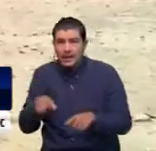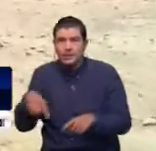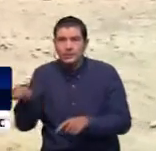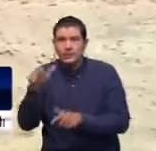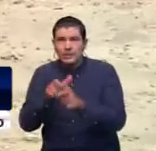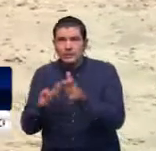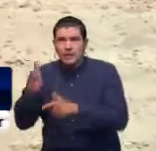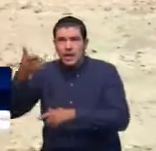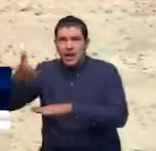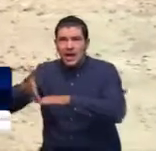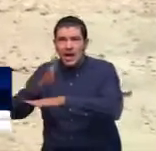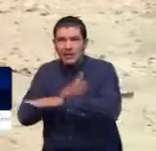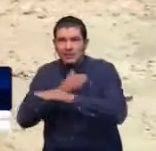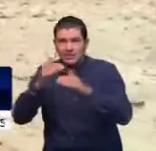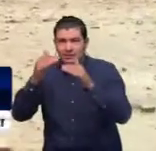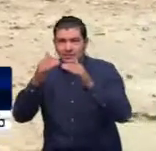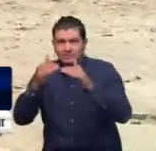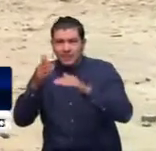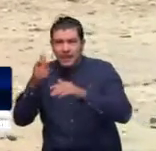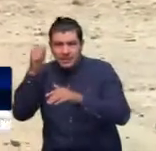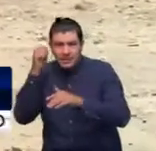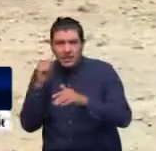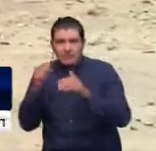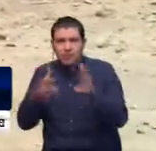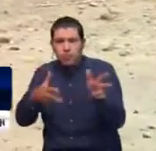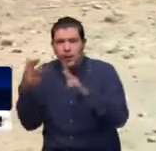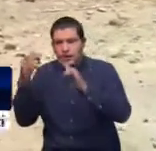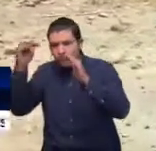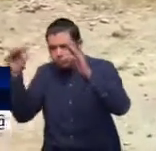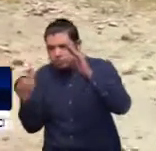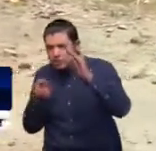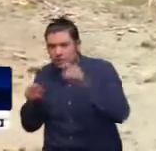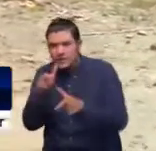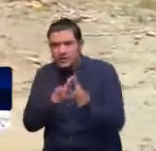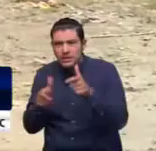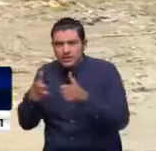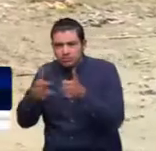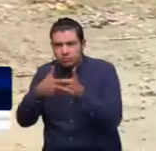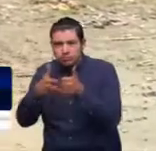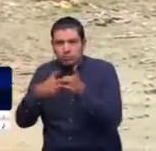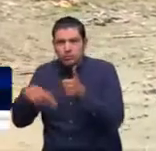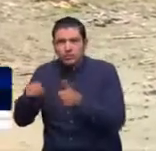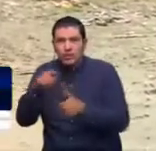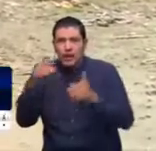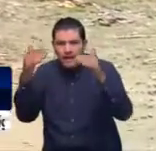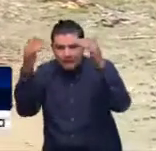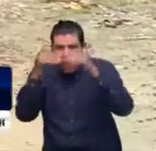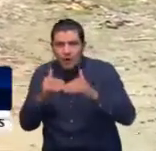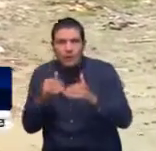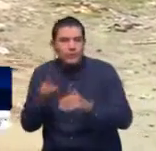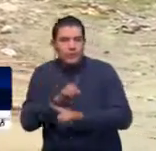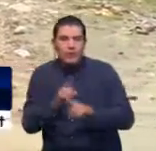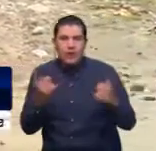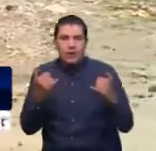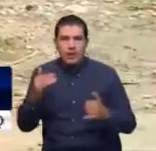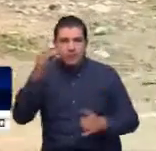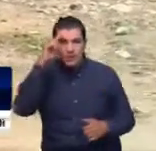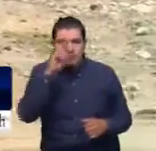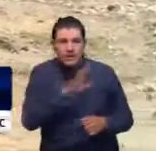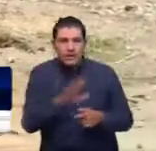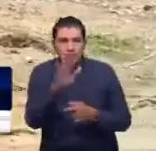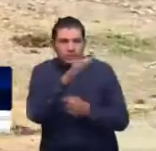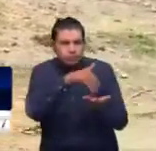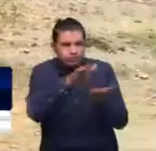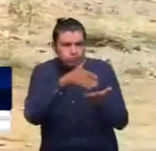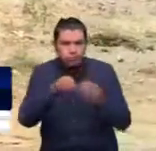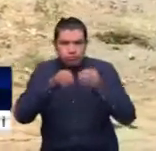que se encontraban debajo de él y durante estos días que han permanecido, incluso han pernoctado en este sector. Se ha hablado, algunos nos han indicado, de los